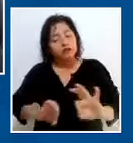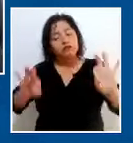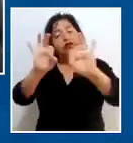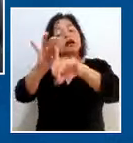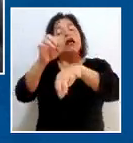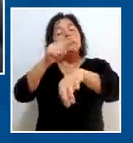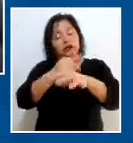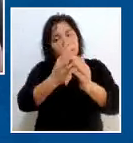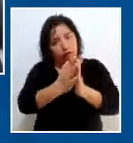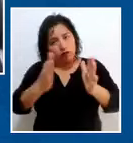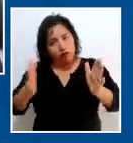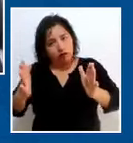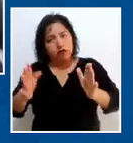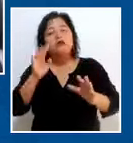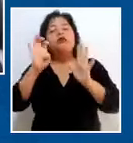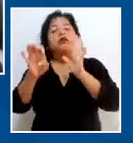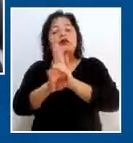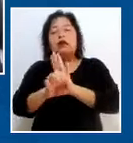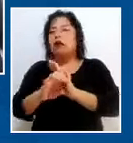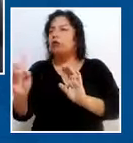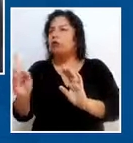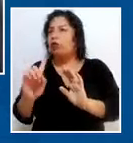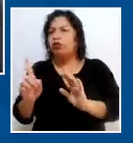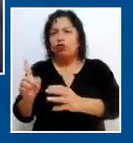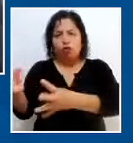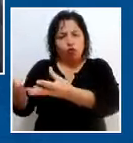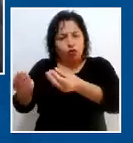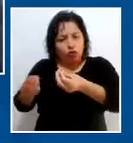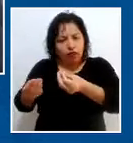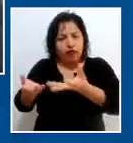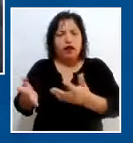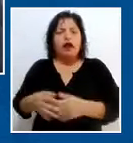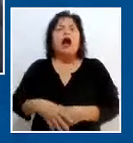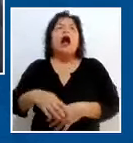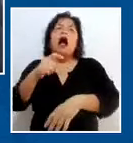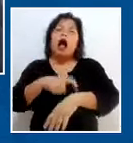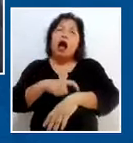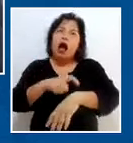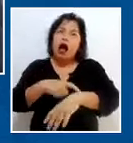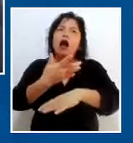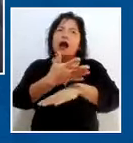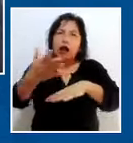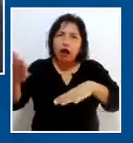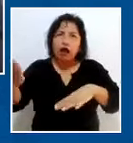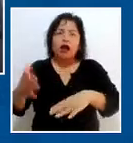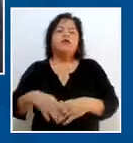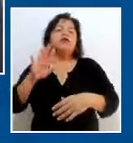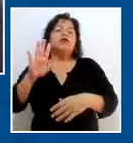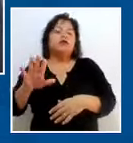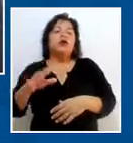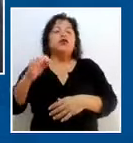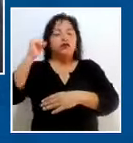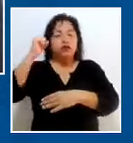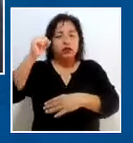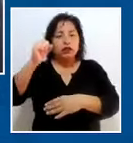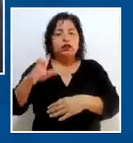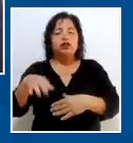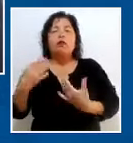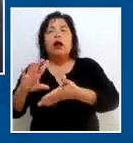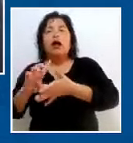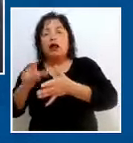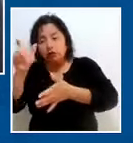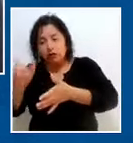de ahí, en caso de que se haya vulnerado el derecho, pues se empezará a correr también los plazos que tiene el ciudadano para ir a